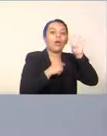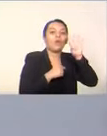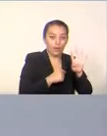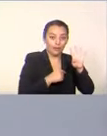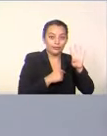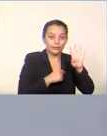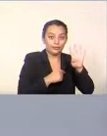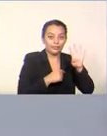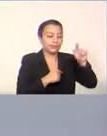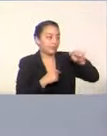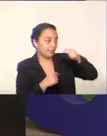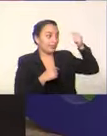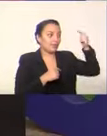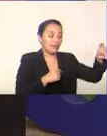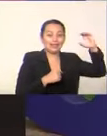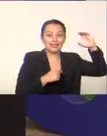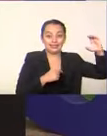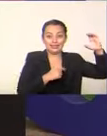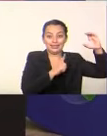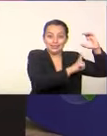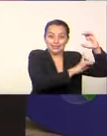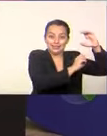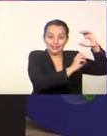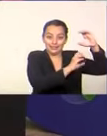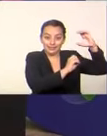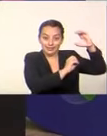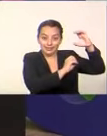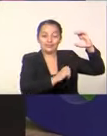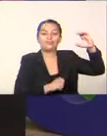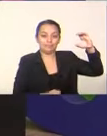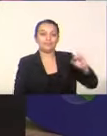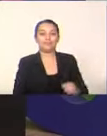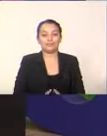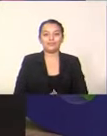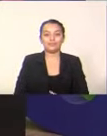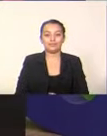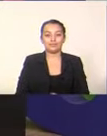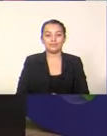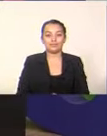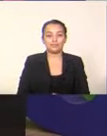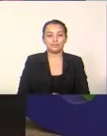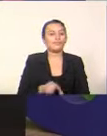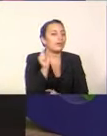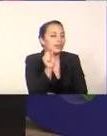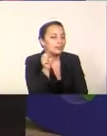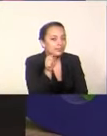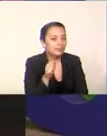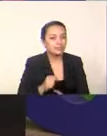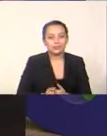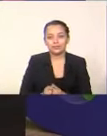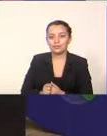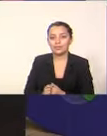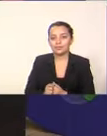restar en las centenas. Restar en las centenas, y ahí tenemos el número. Alejandra, yo quiero que tú me permitas, por último, hacer un